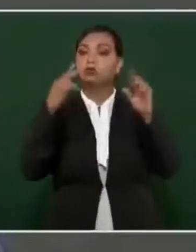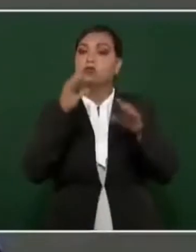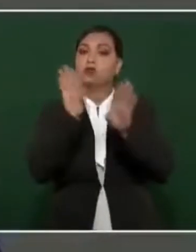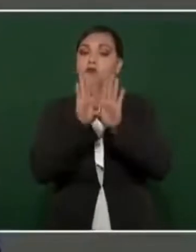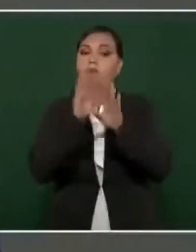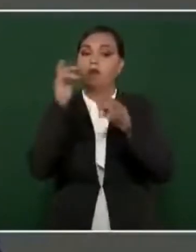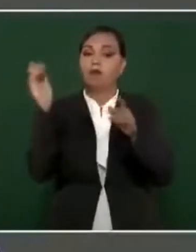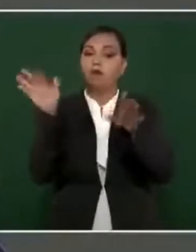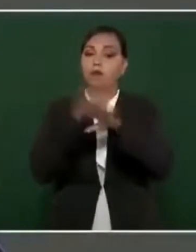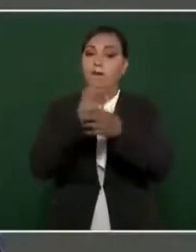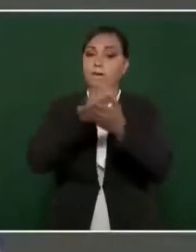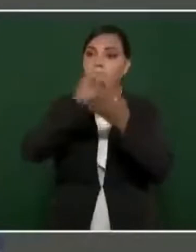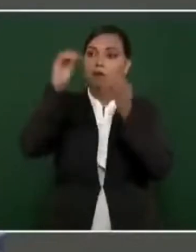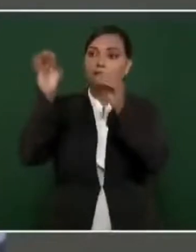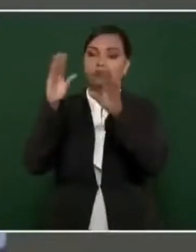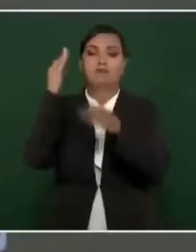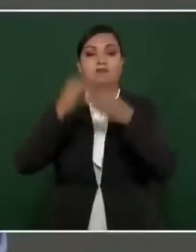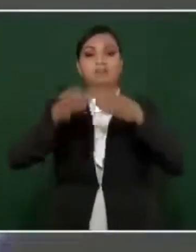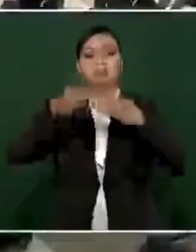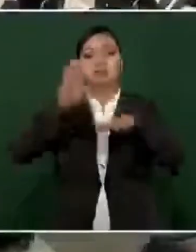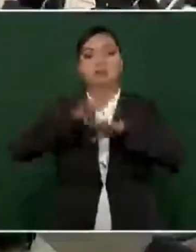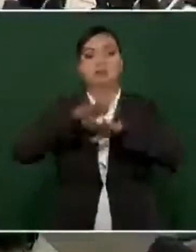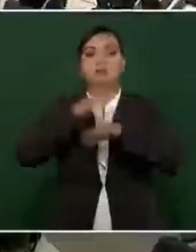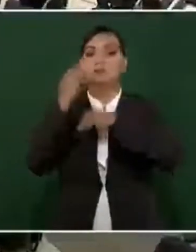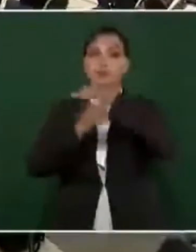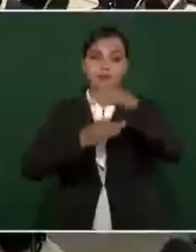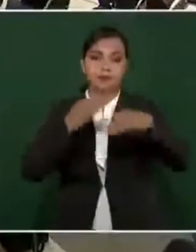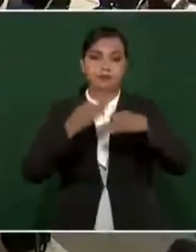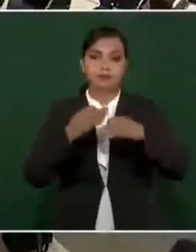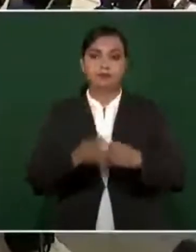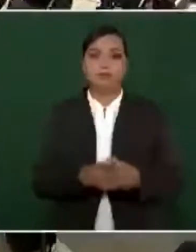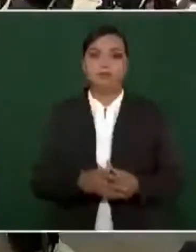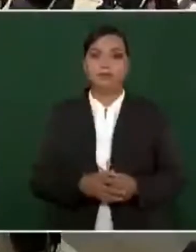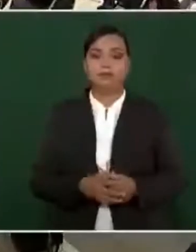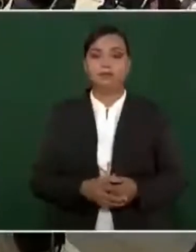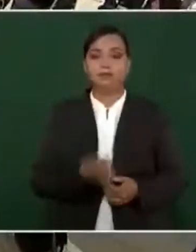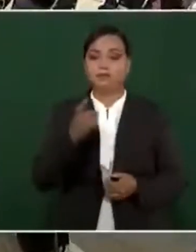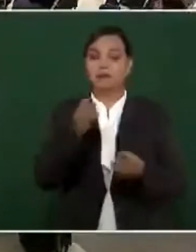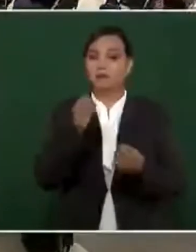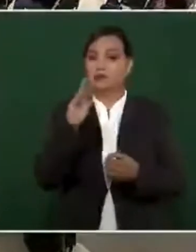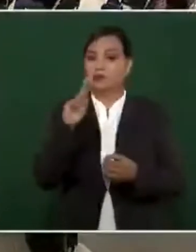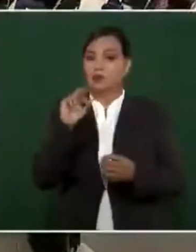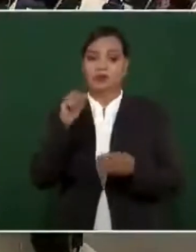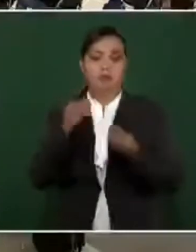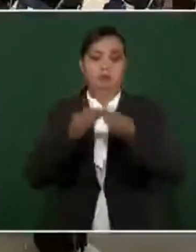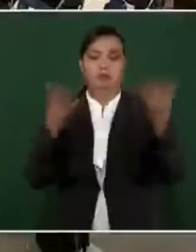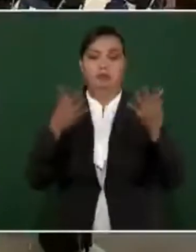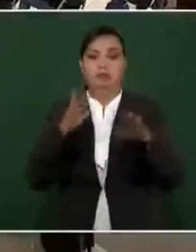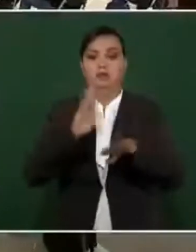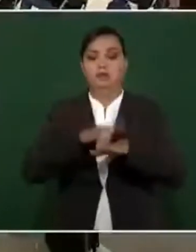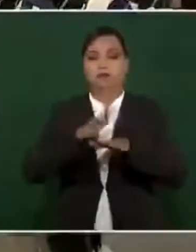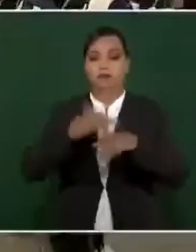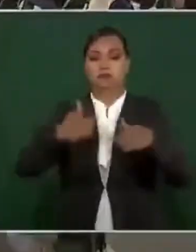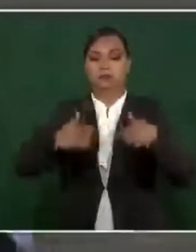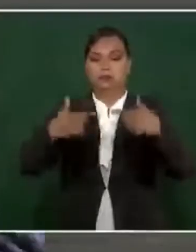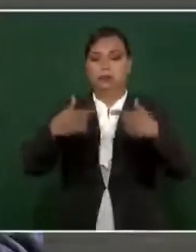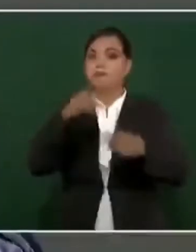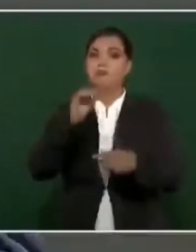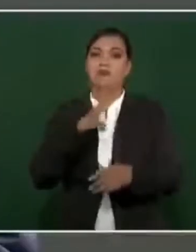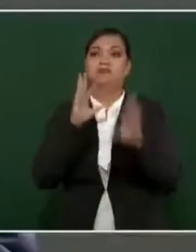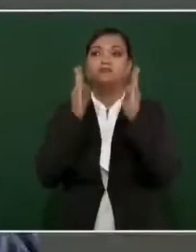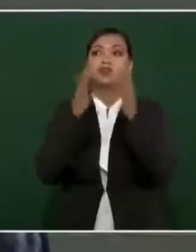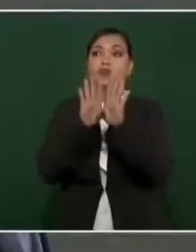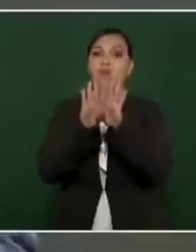sí, sobra la generación, pero no hay forma de transmitirla es decir, de transportar